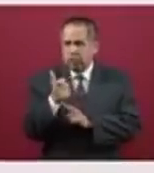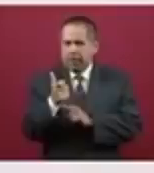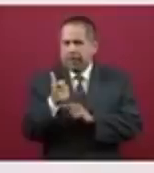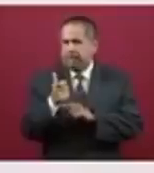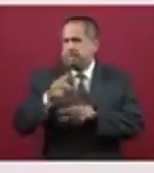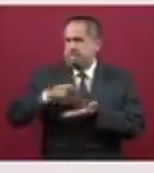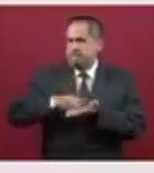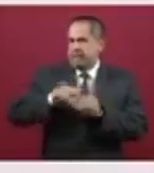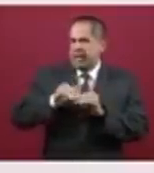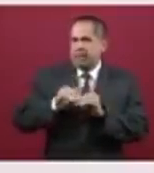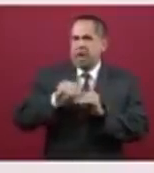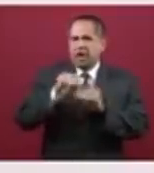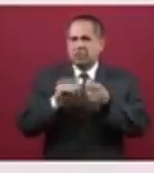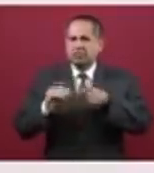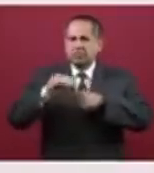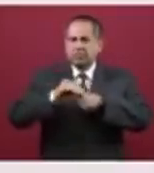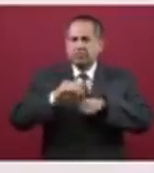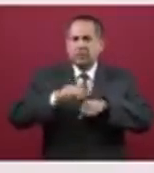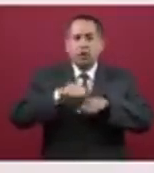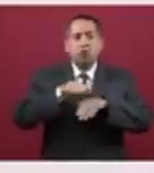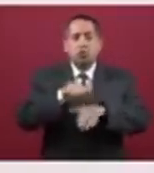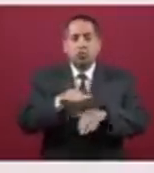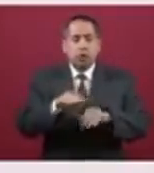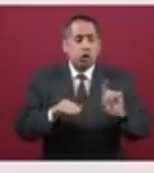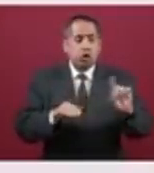relación al dólar,